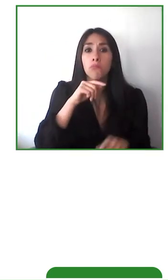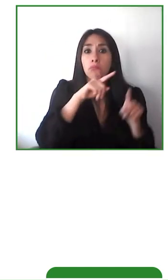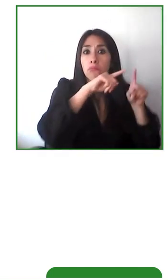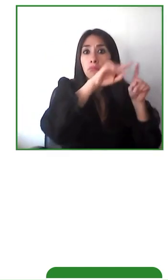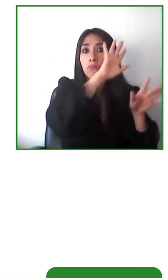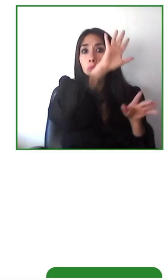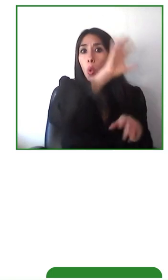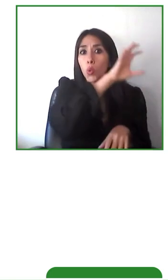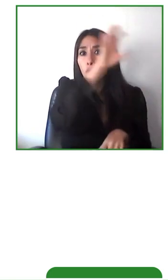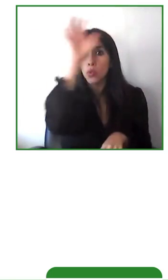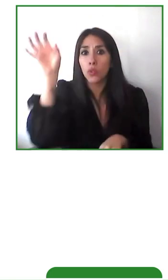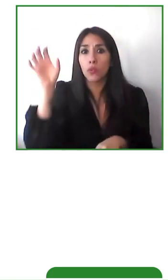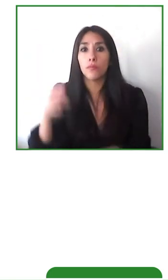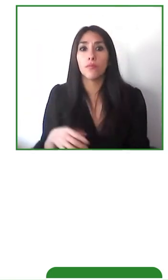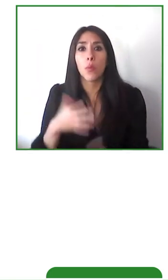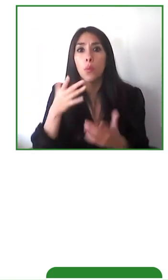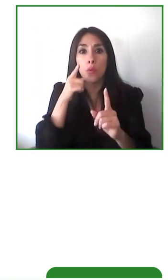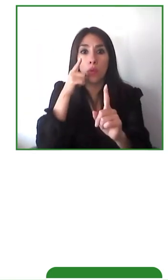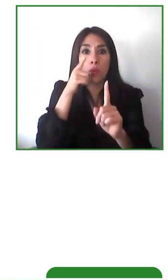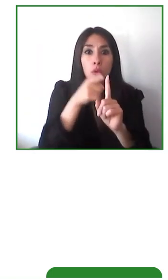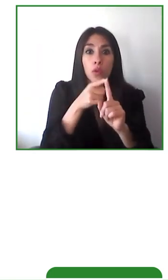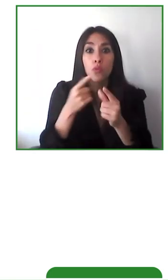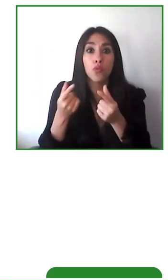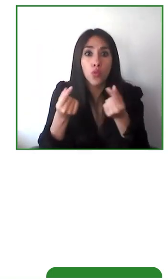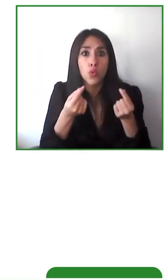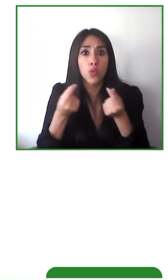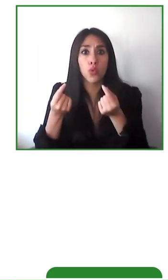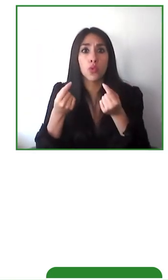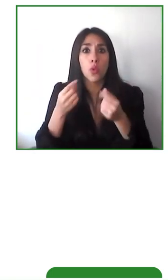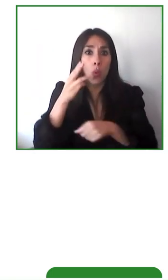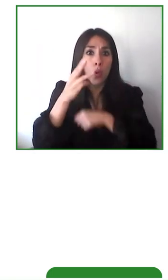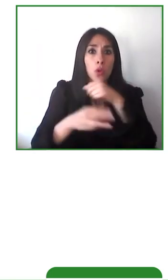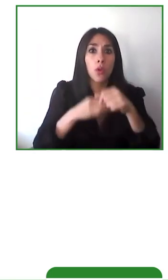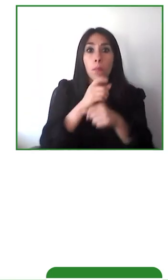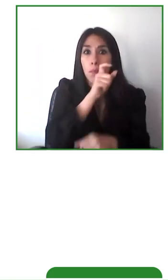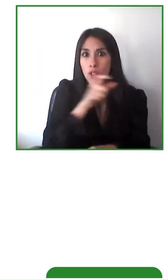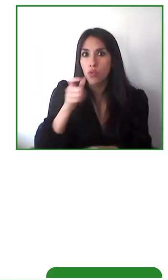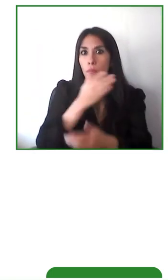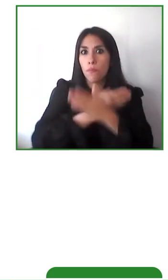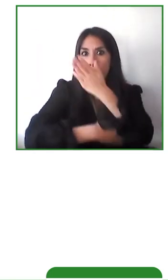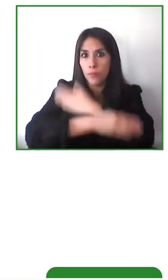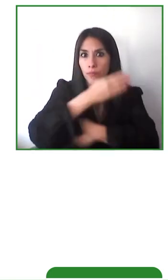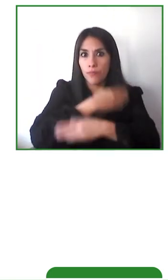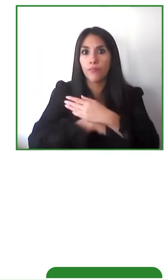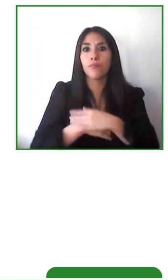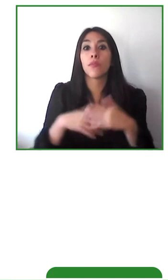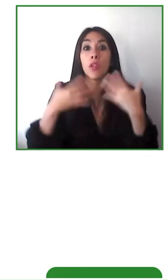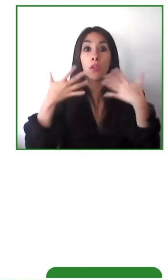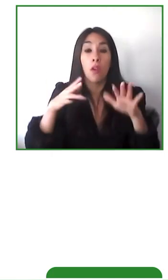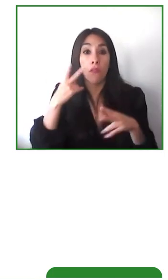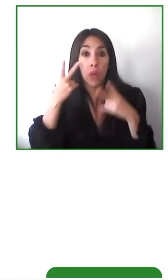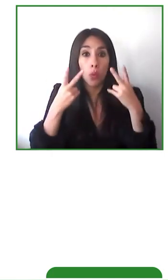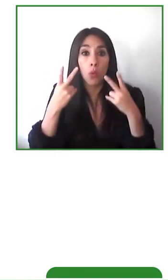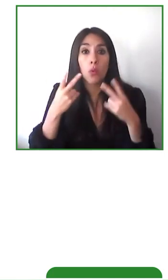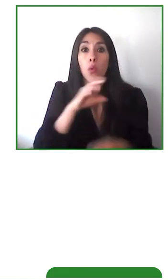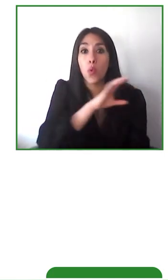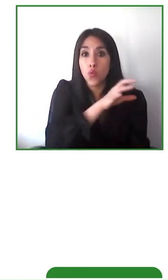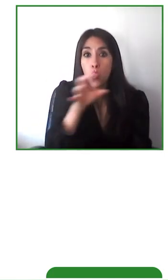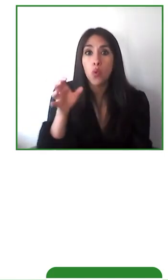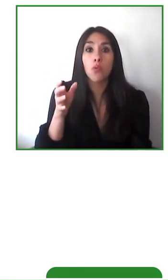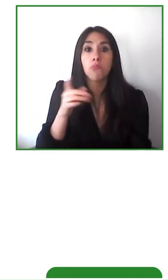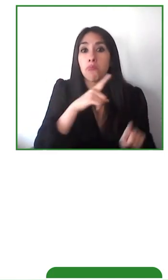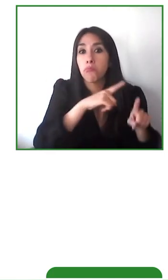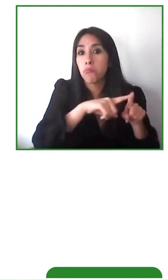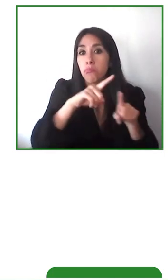con discapacidad. Hemos visto proyectos yendo desde India a Etiopía, desde